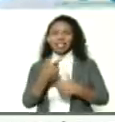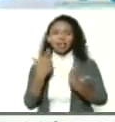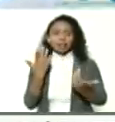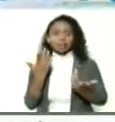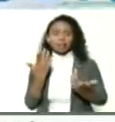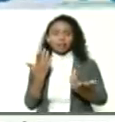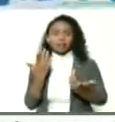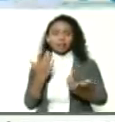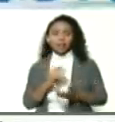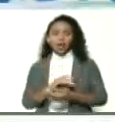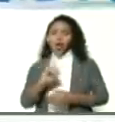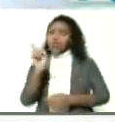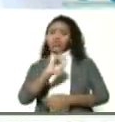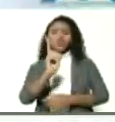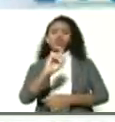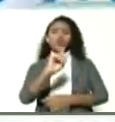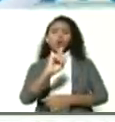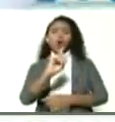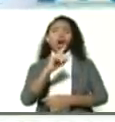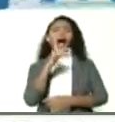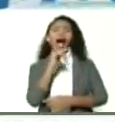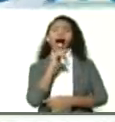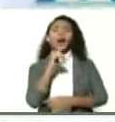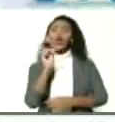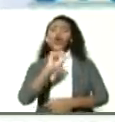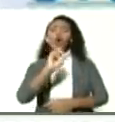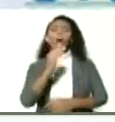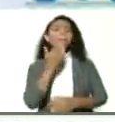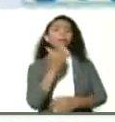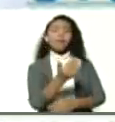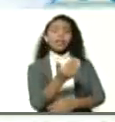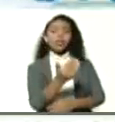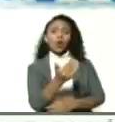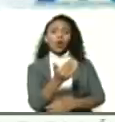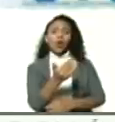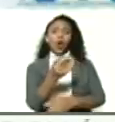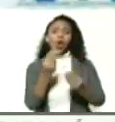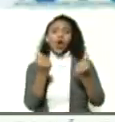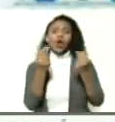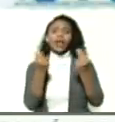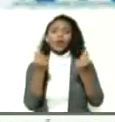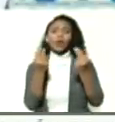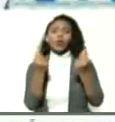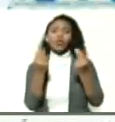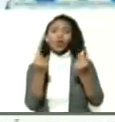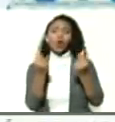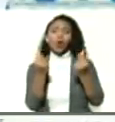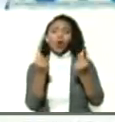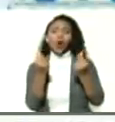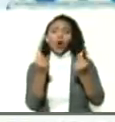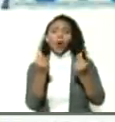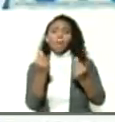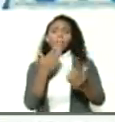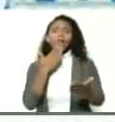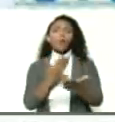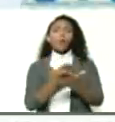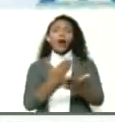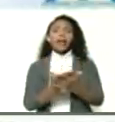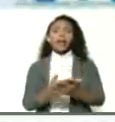que no habían consentido los recursos para la propuesta